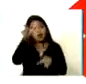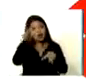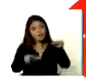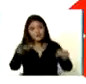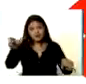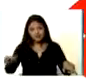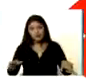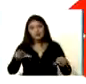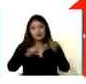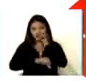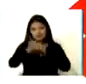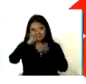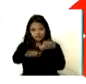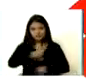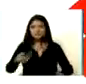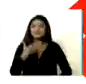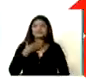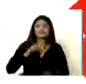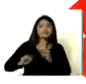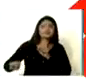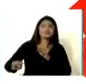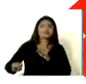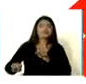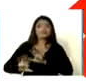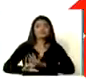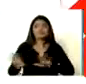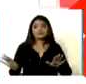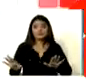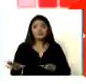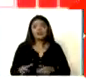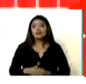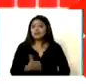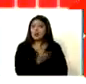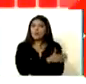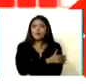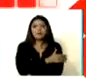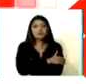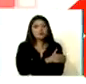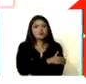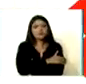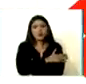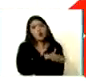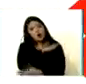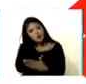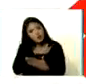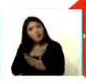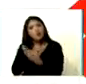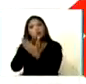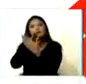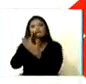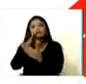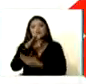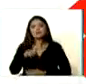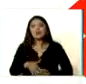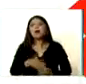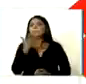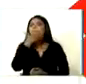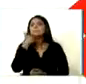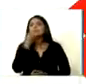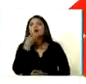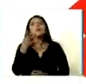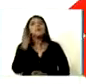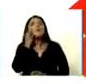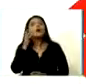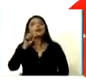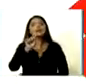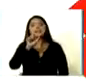a través de sus redes sociales. Rechazo las agresiones de la rancia derecha, oposición en contra de la linda Tania Pesú.